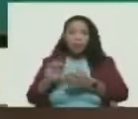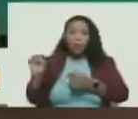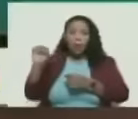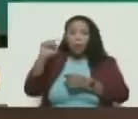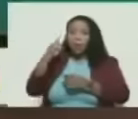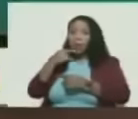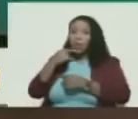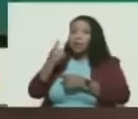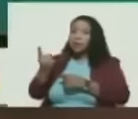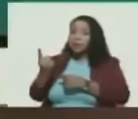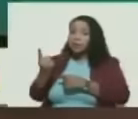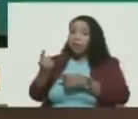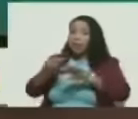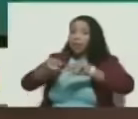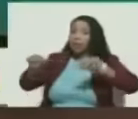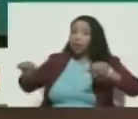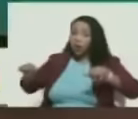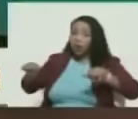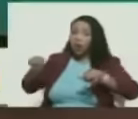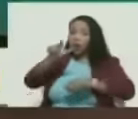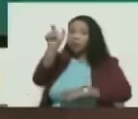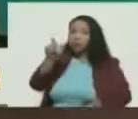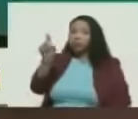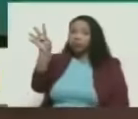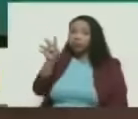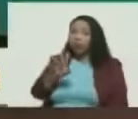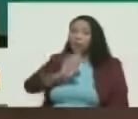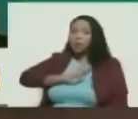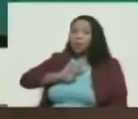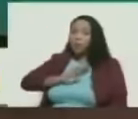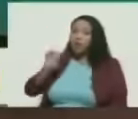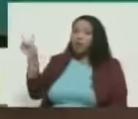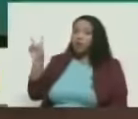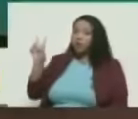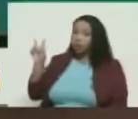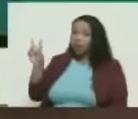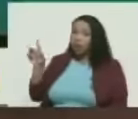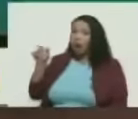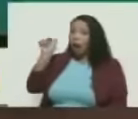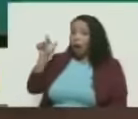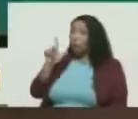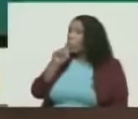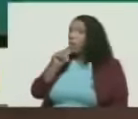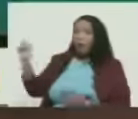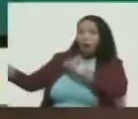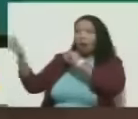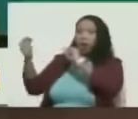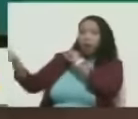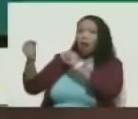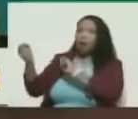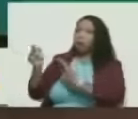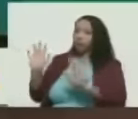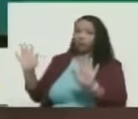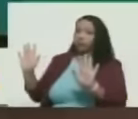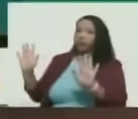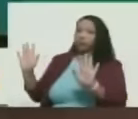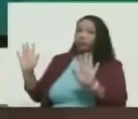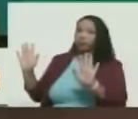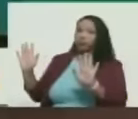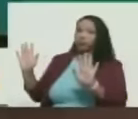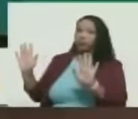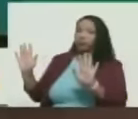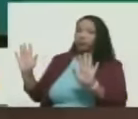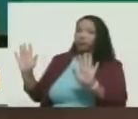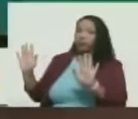aclarar que el territorio de la Guayana Esequiba es territorio venezolano. Ahí no hay discusión. Cuando